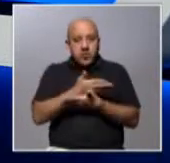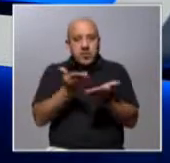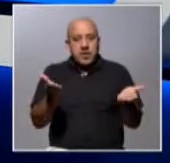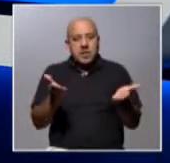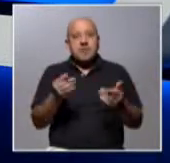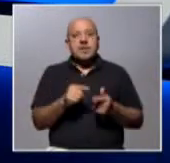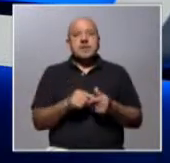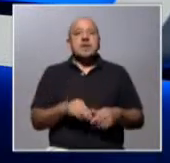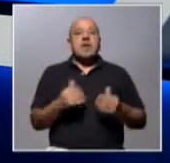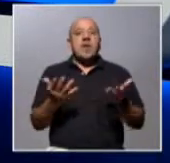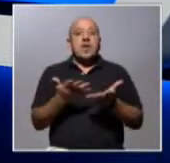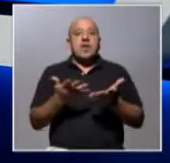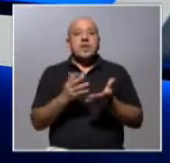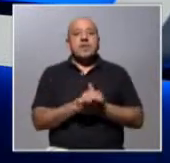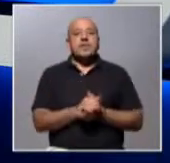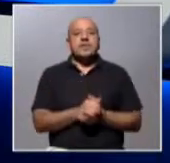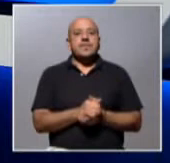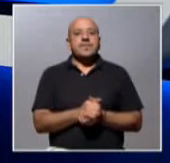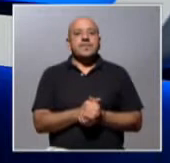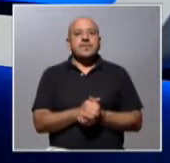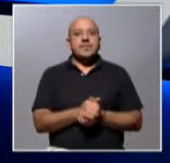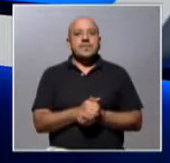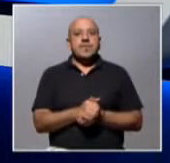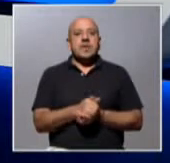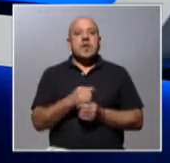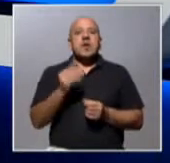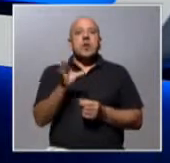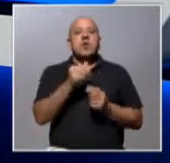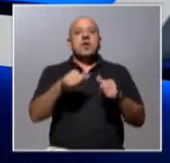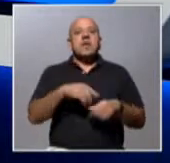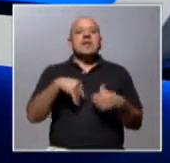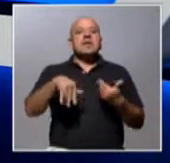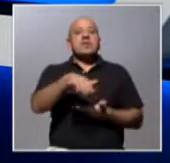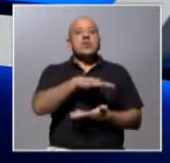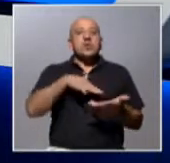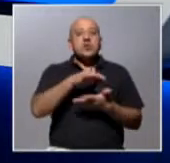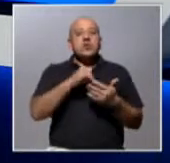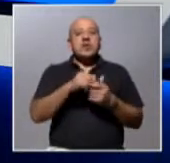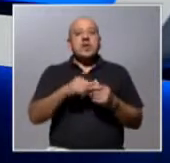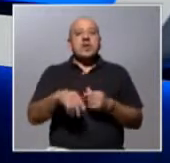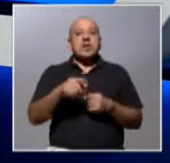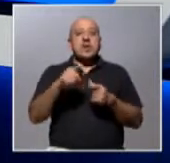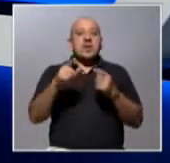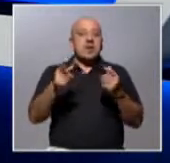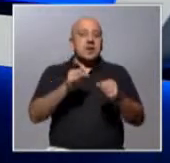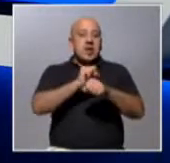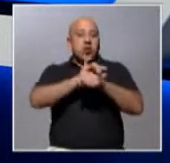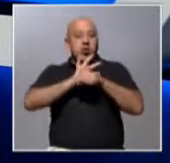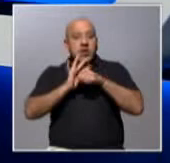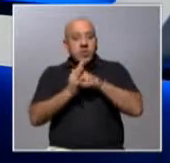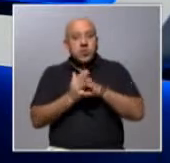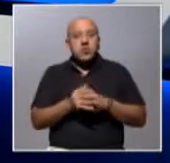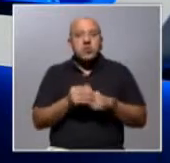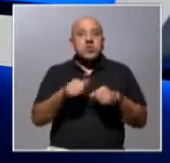sí pasamos a lo que nos compete, que es toda la situación esta del COVID-19, que muchos de nosotros lo ve como